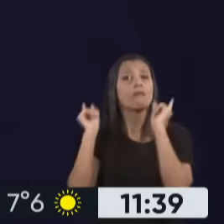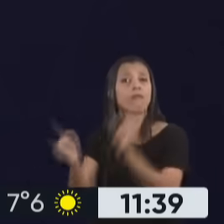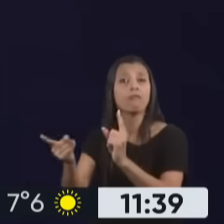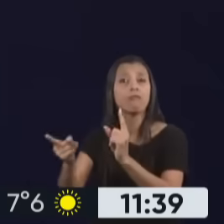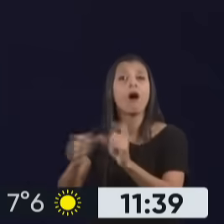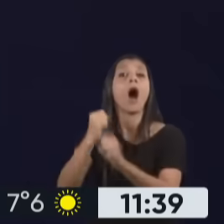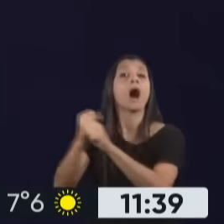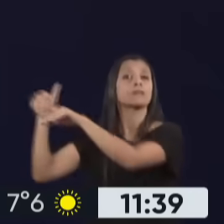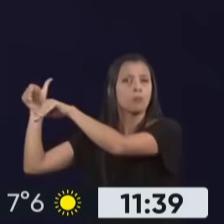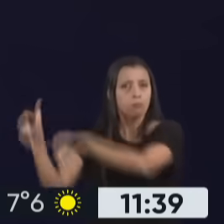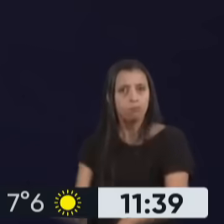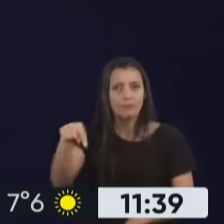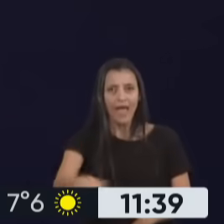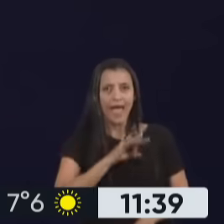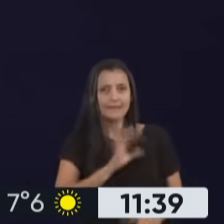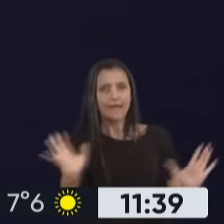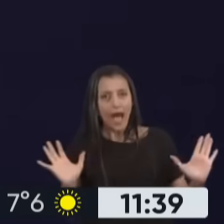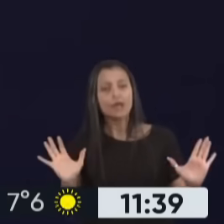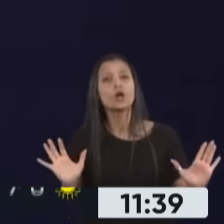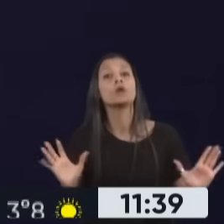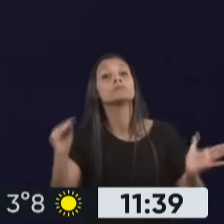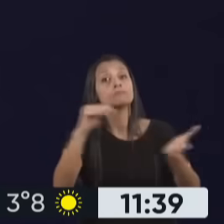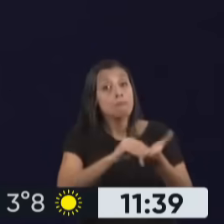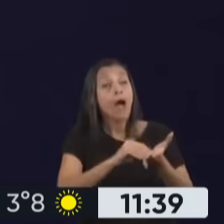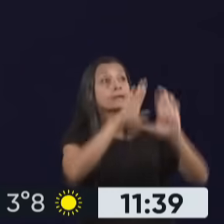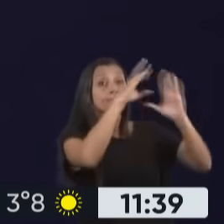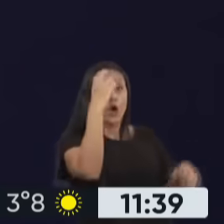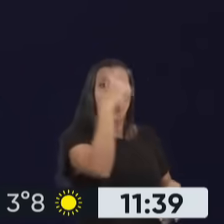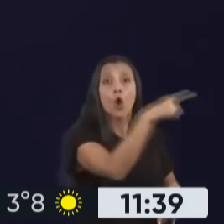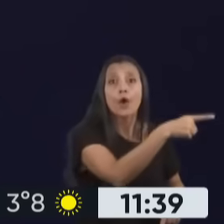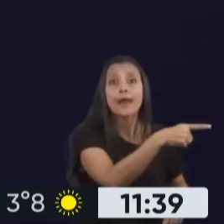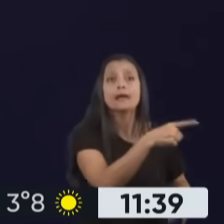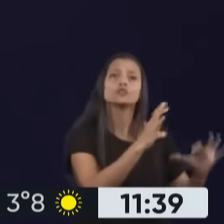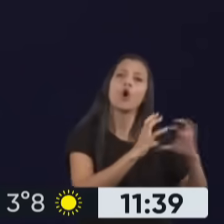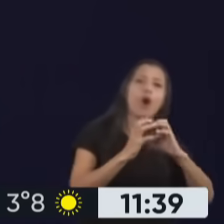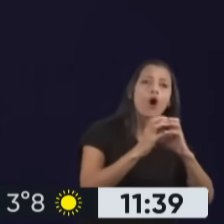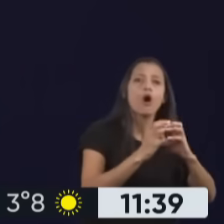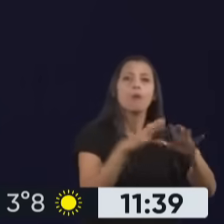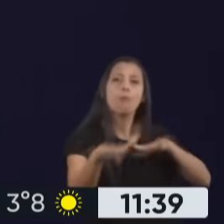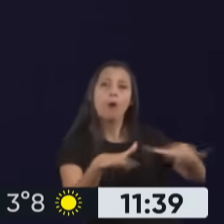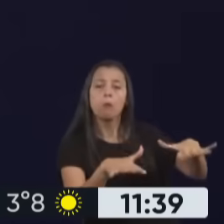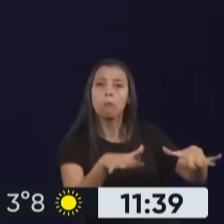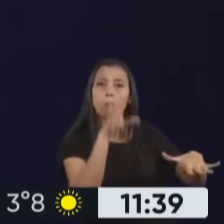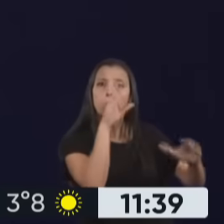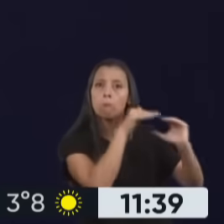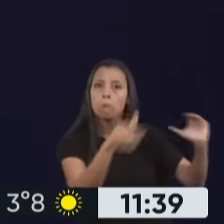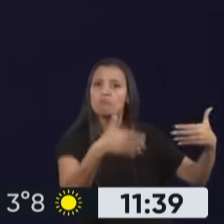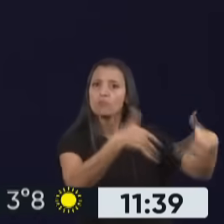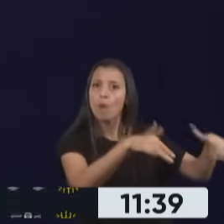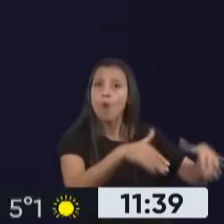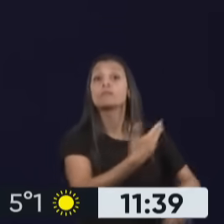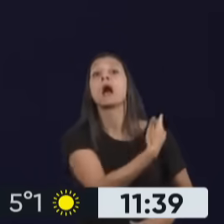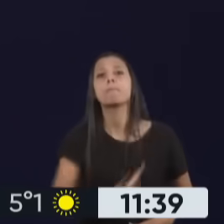la decadencia. Este año, a pesar de que el Congreso no se dignó a tratar estas leyes, el presidente extendió la invitación